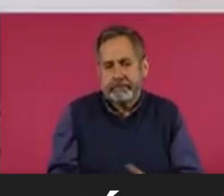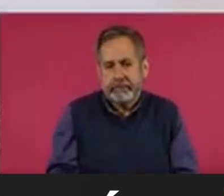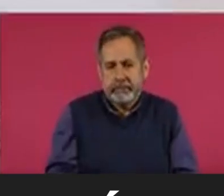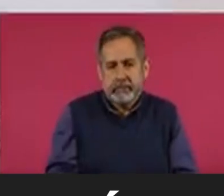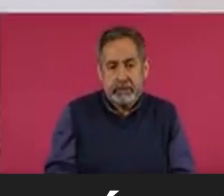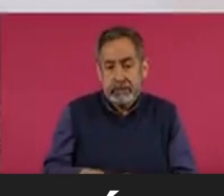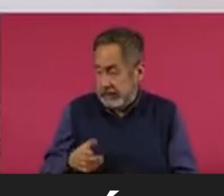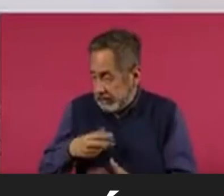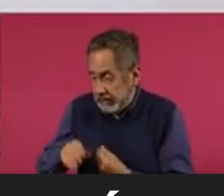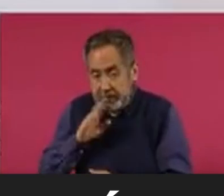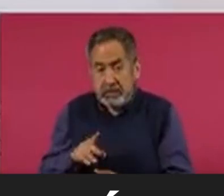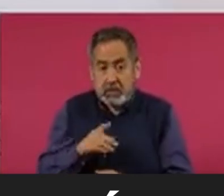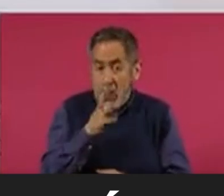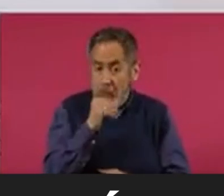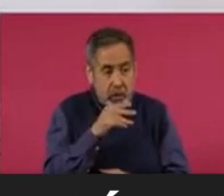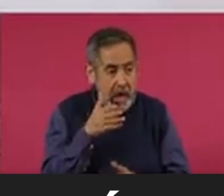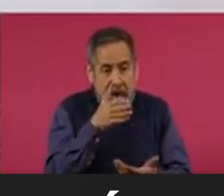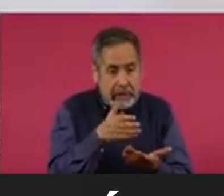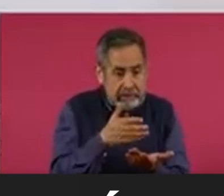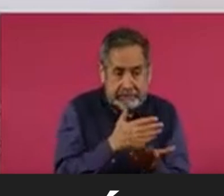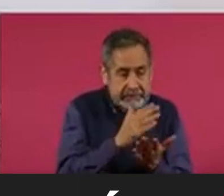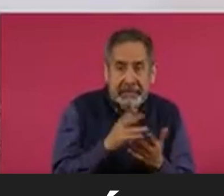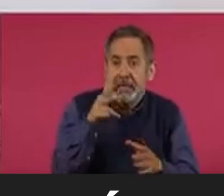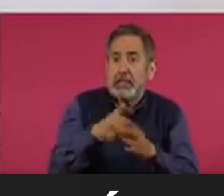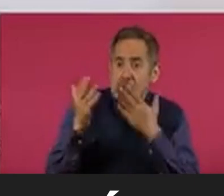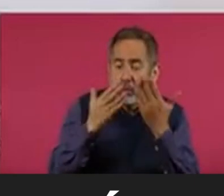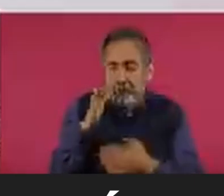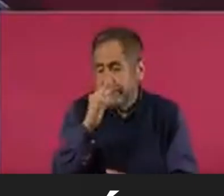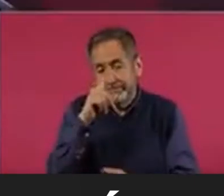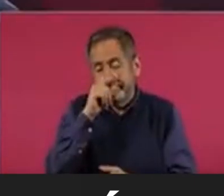estaba tan mala cosa que yo ya no podía ir porque